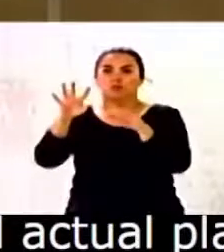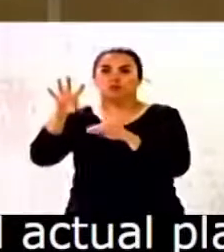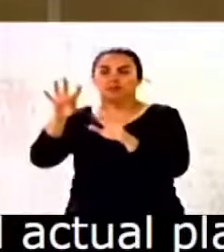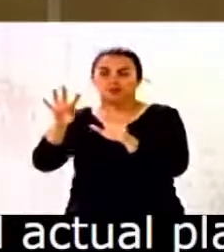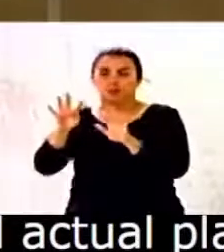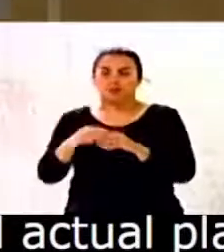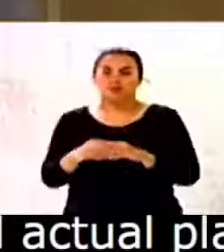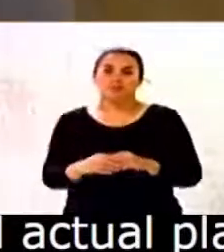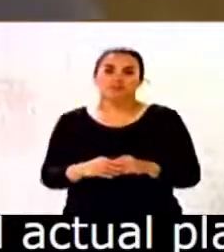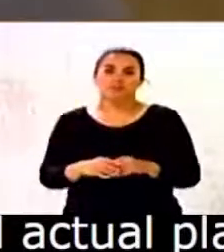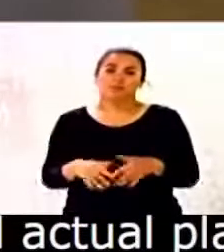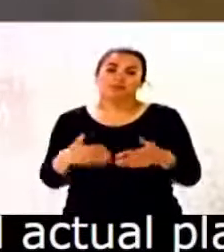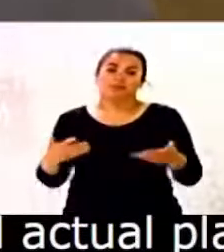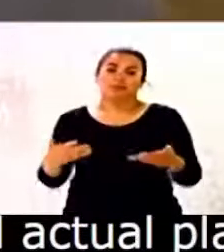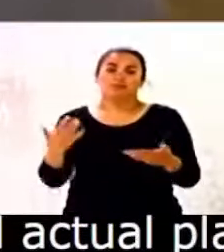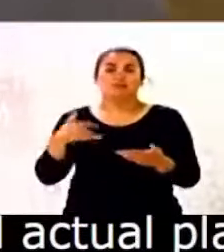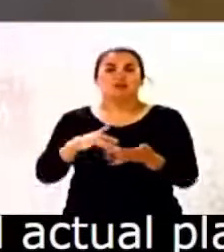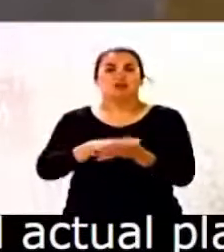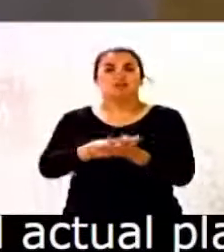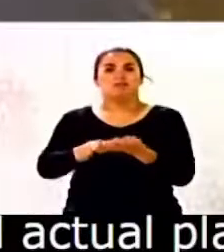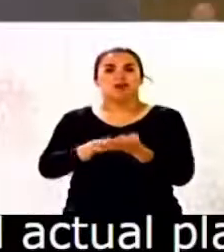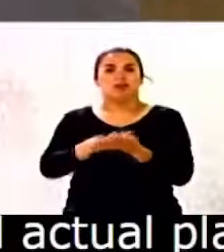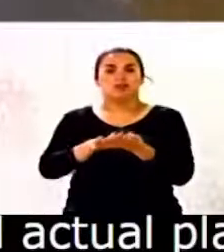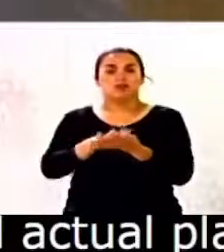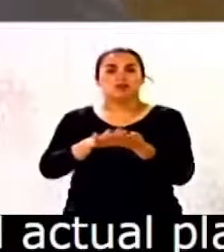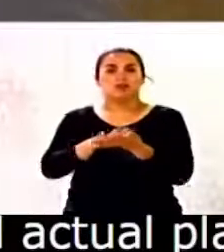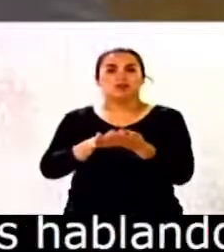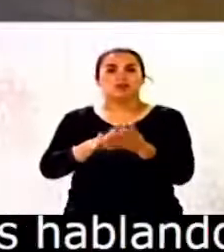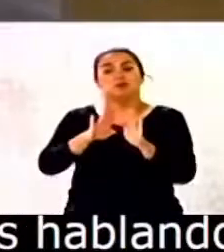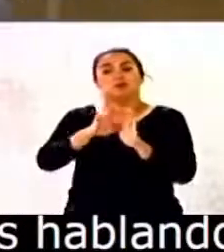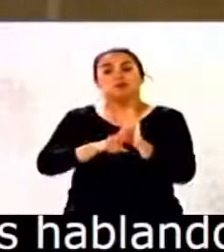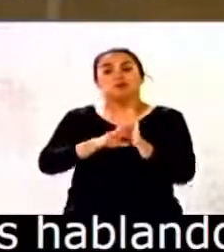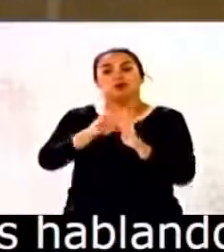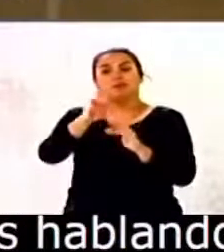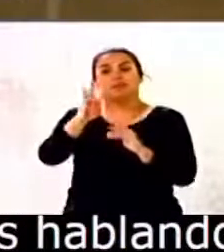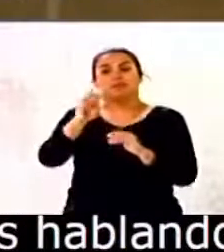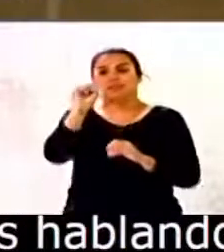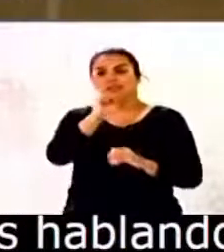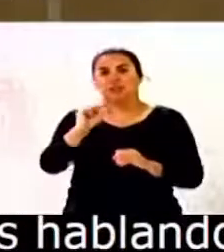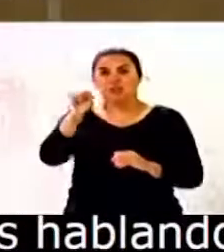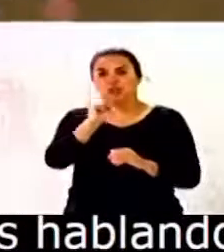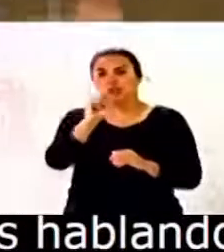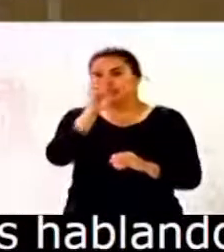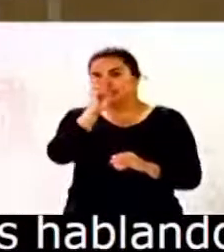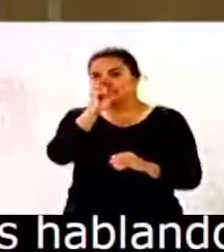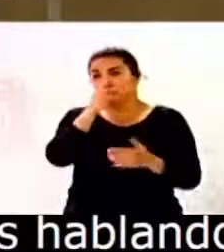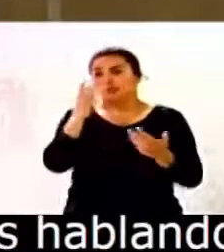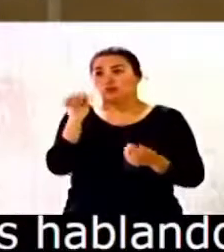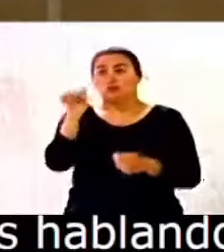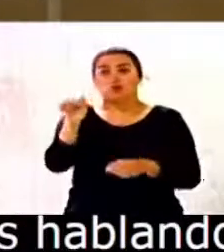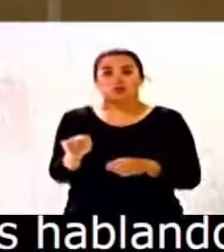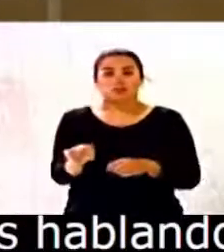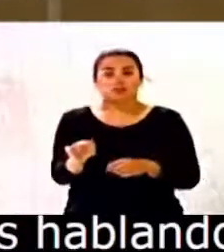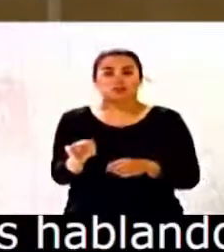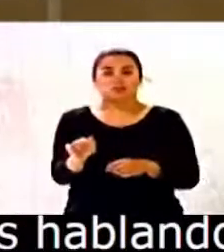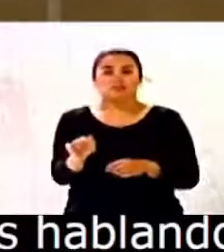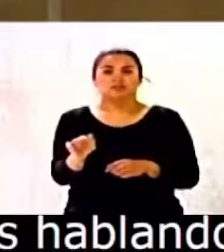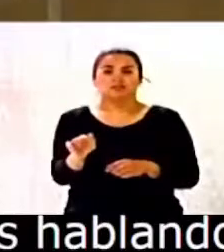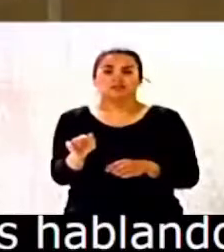1999. Por tanto, estamos hablando de un plan que tenía 23 años de antigüedad y que hoy